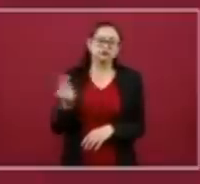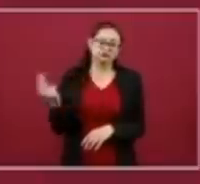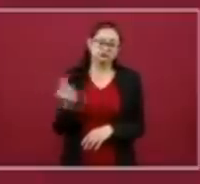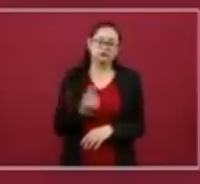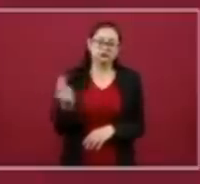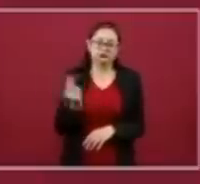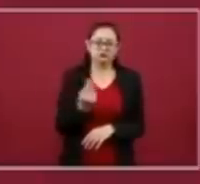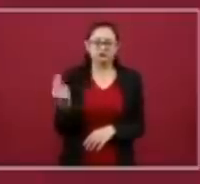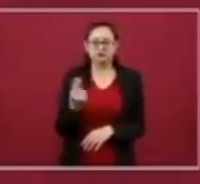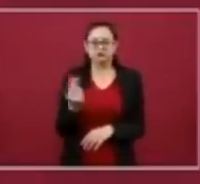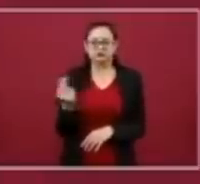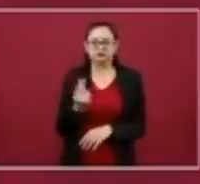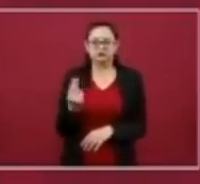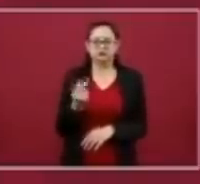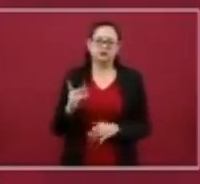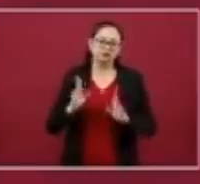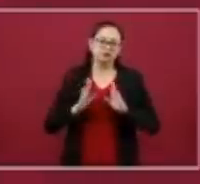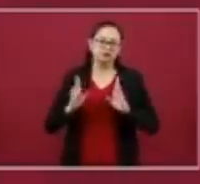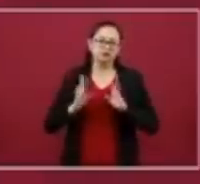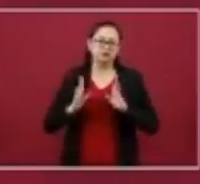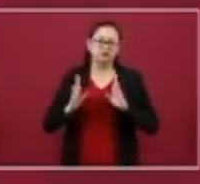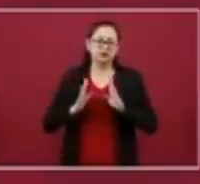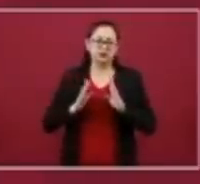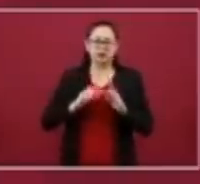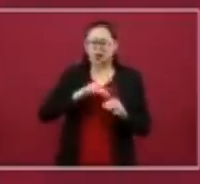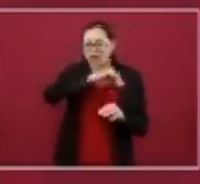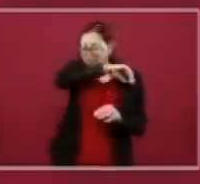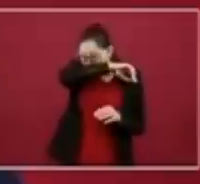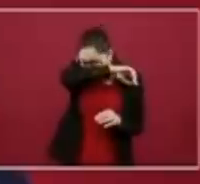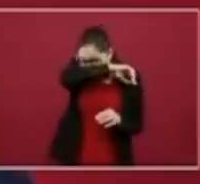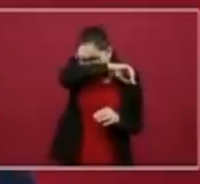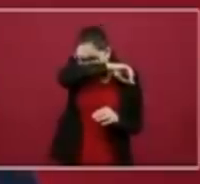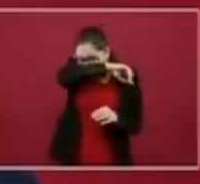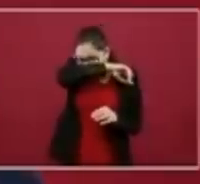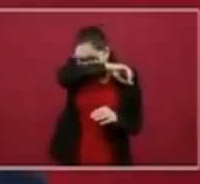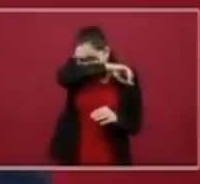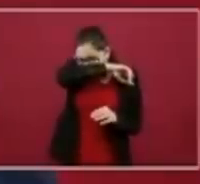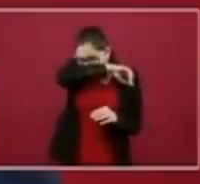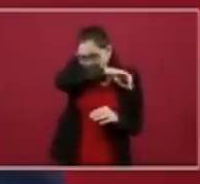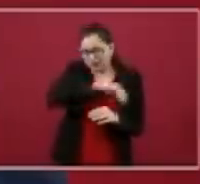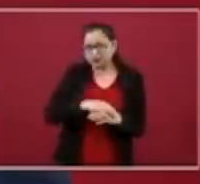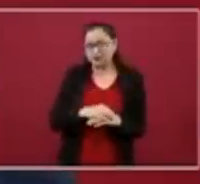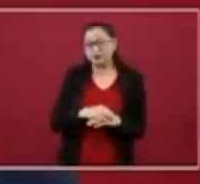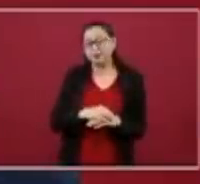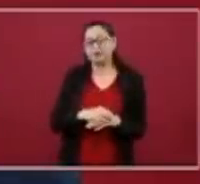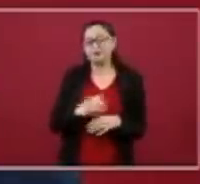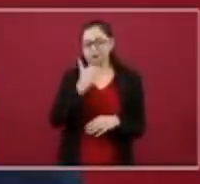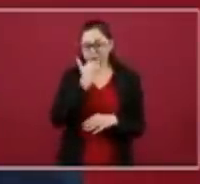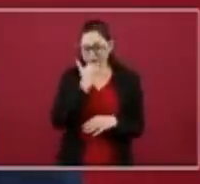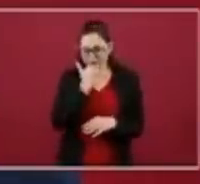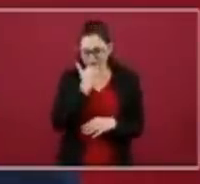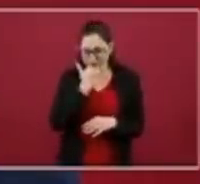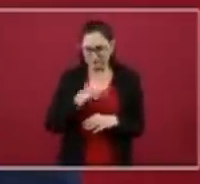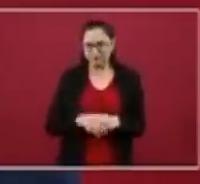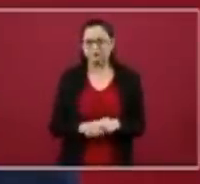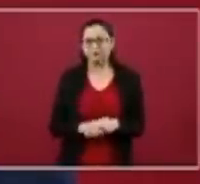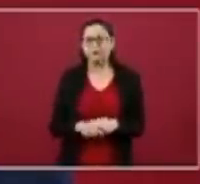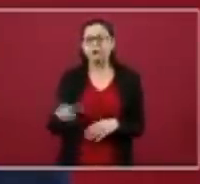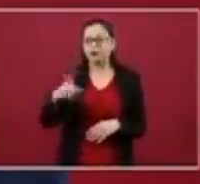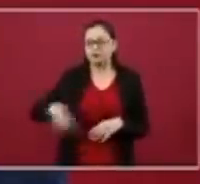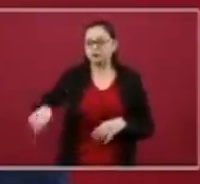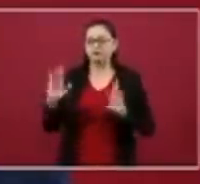¿sí?, del ejército, entre otras cosas, porque tienen disciplina,